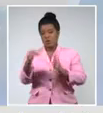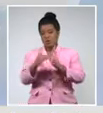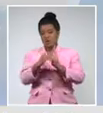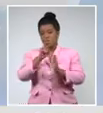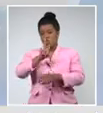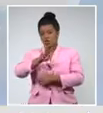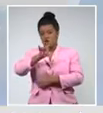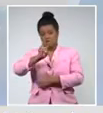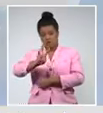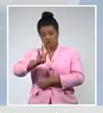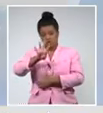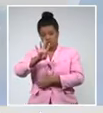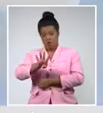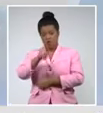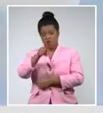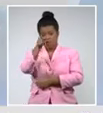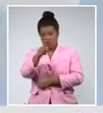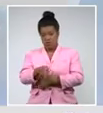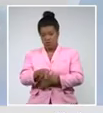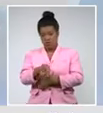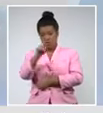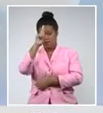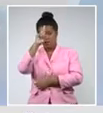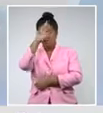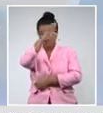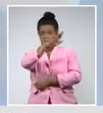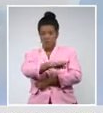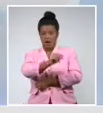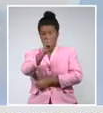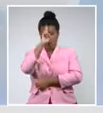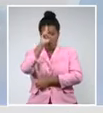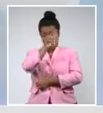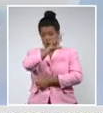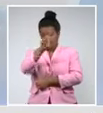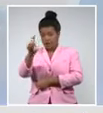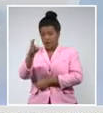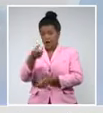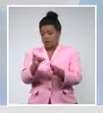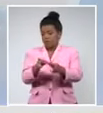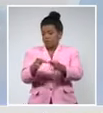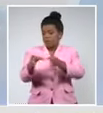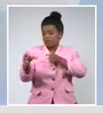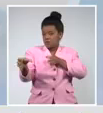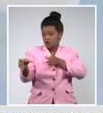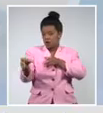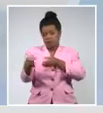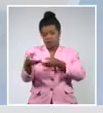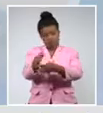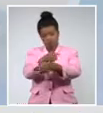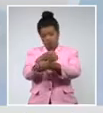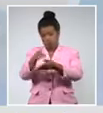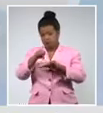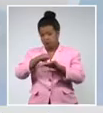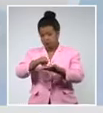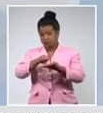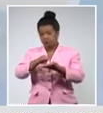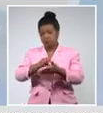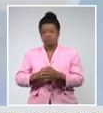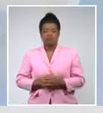19.234 pacientes ingresados en hospitales, centros de aislamiento y demás servicios, de